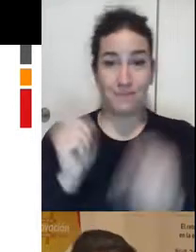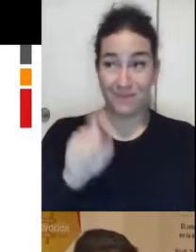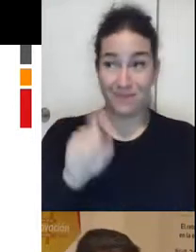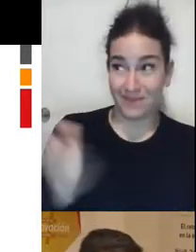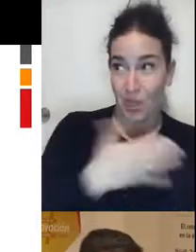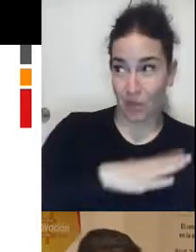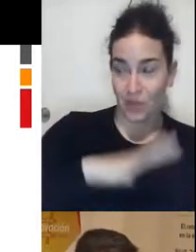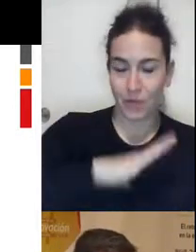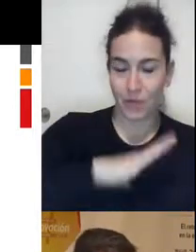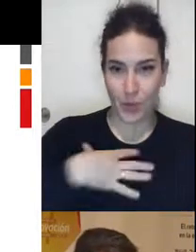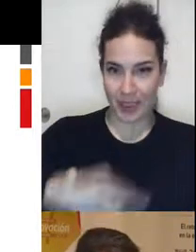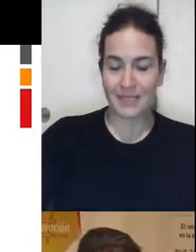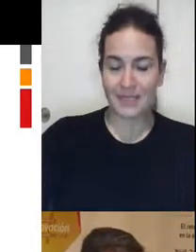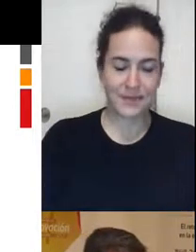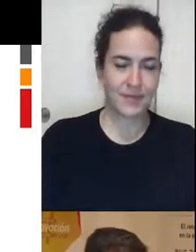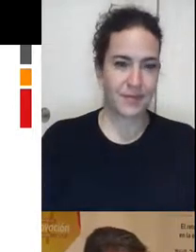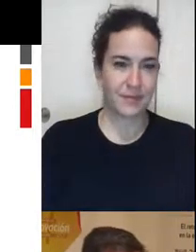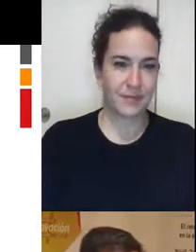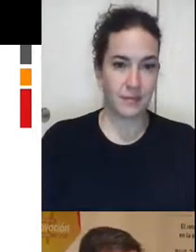vamos.